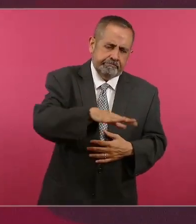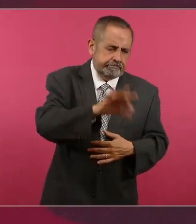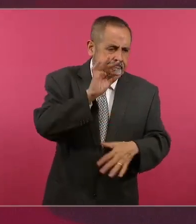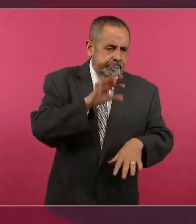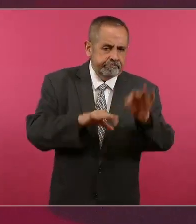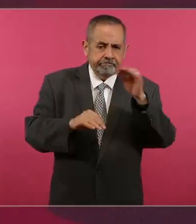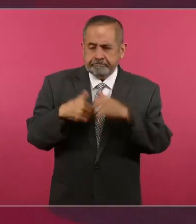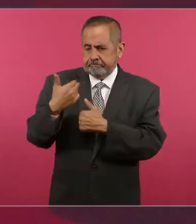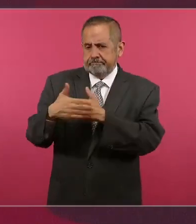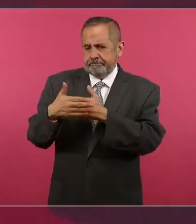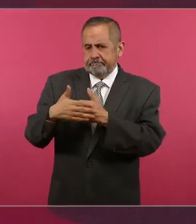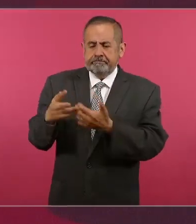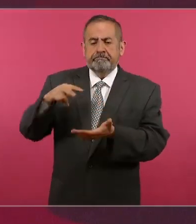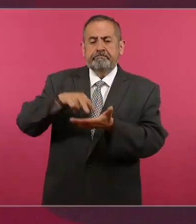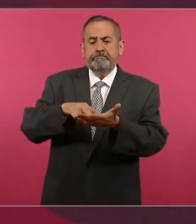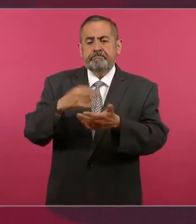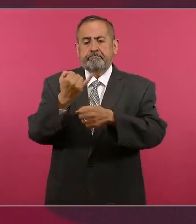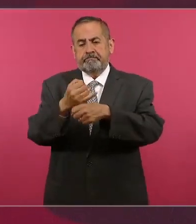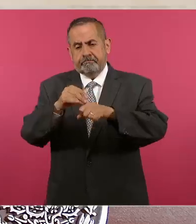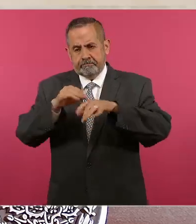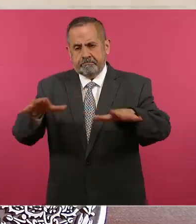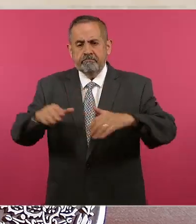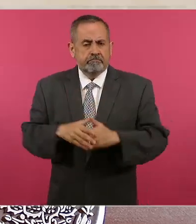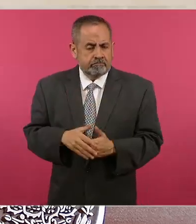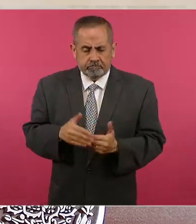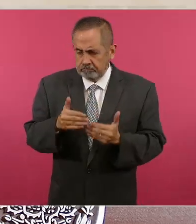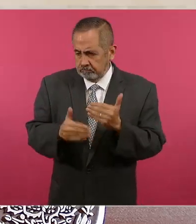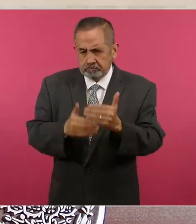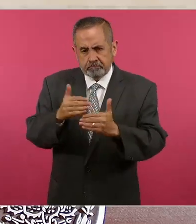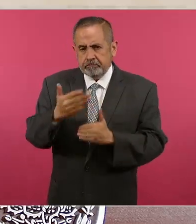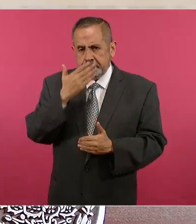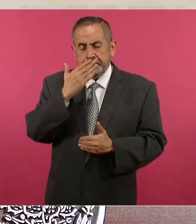informe. Se ha avanzado bastante